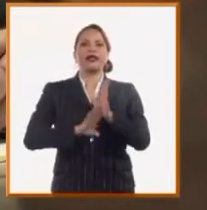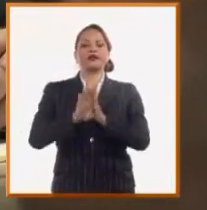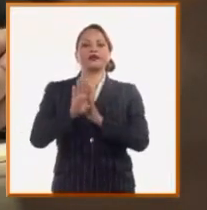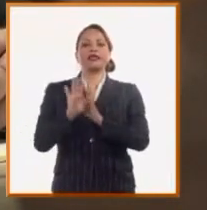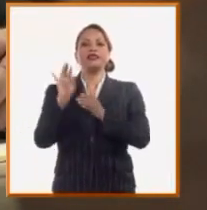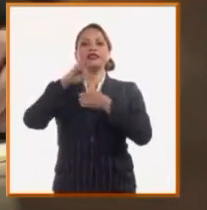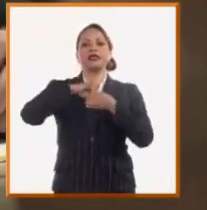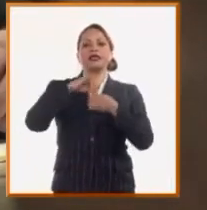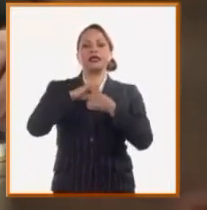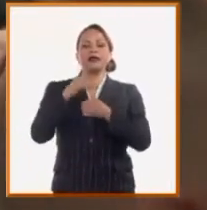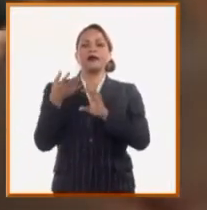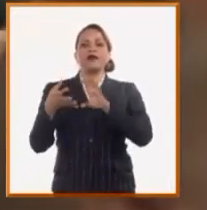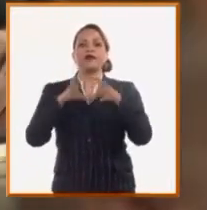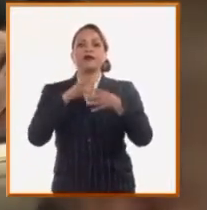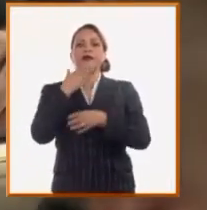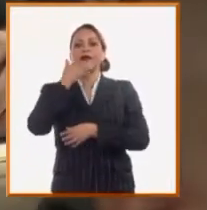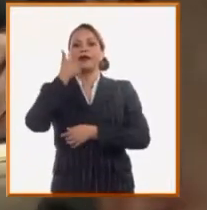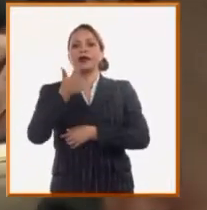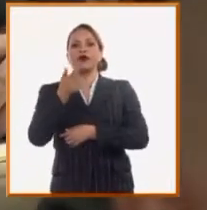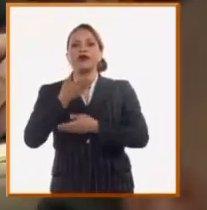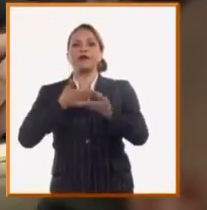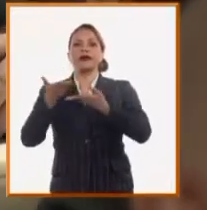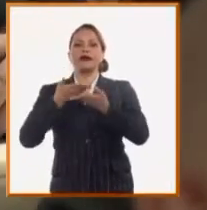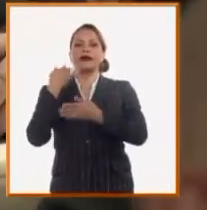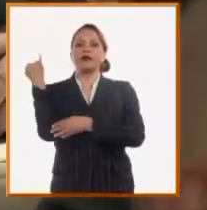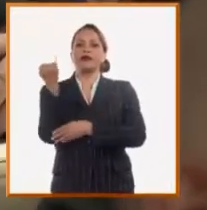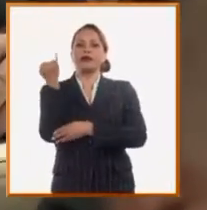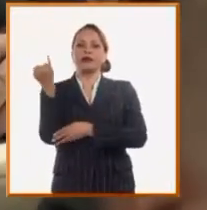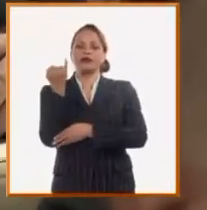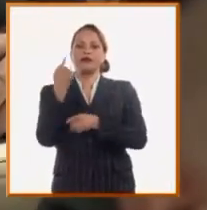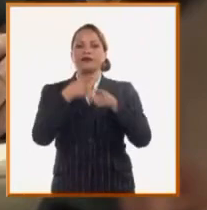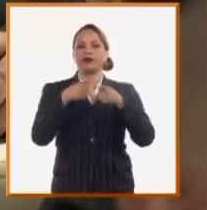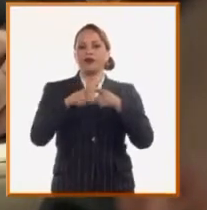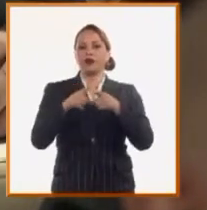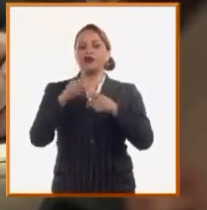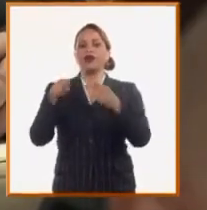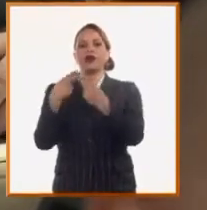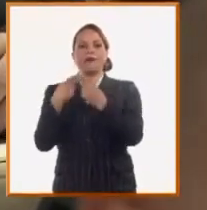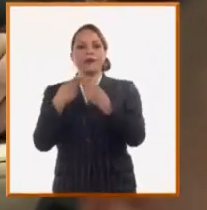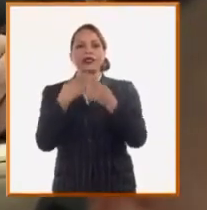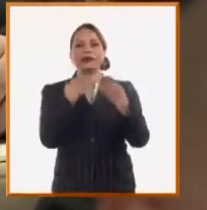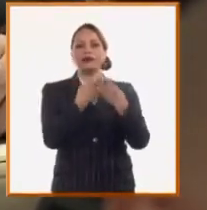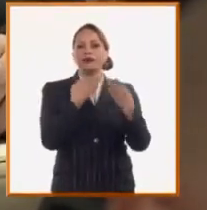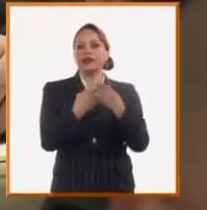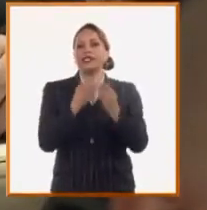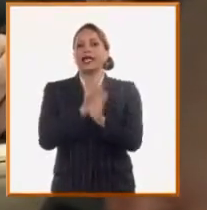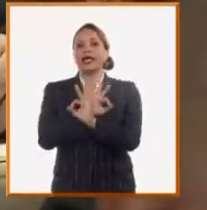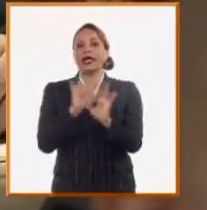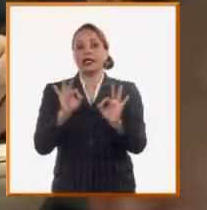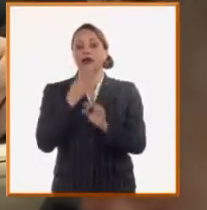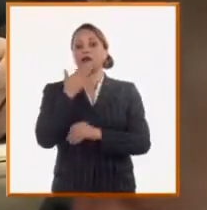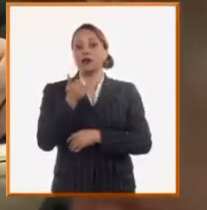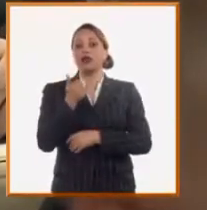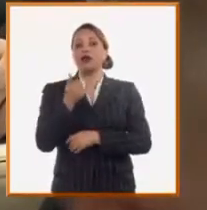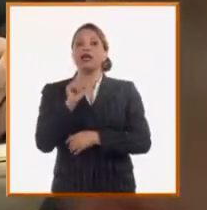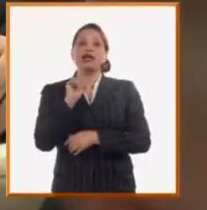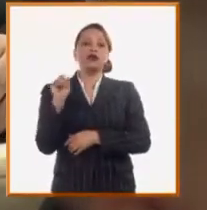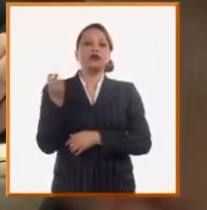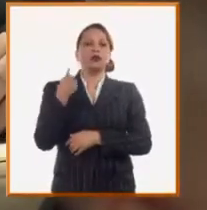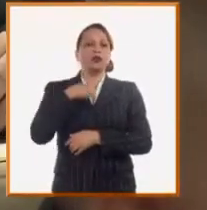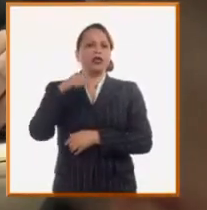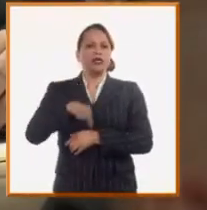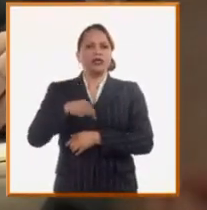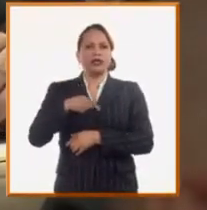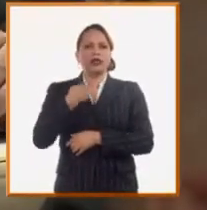insertarnos de una mejor manera en el mercado internacional con productos competitivos y de calidad. Y eso solamente no se hace desde